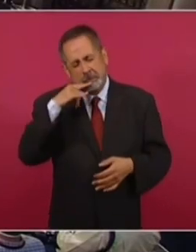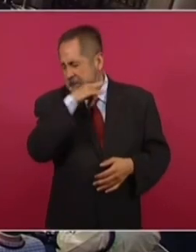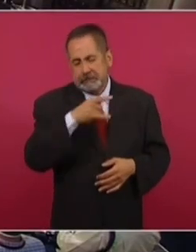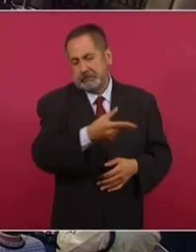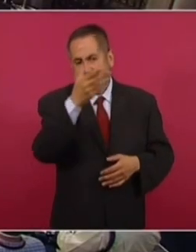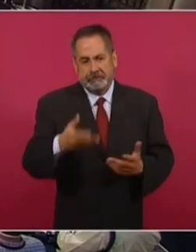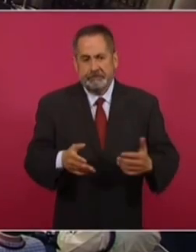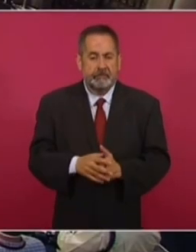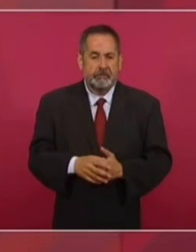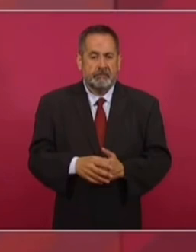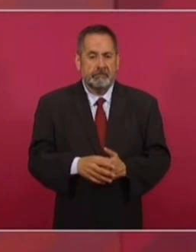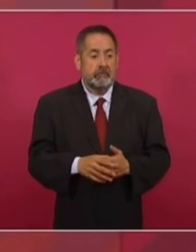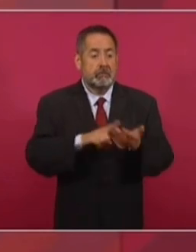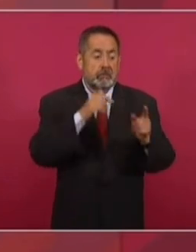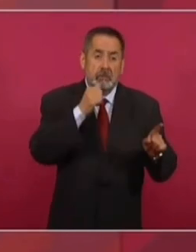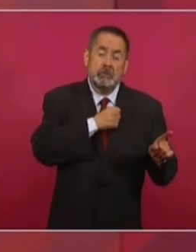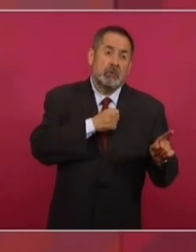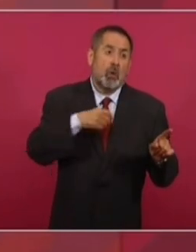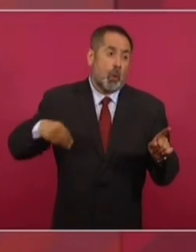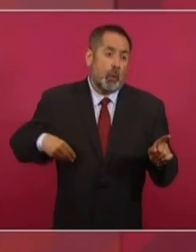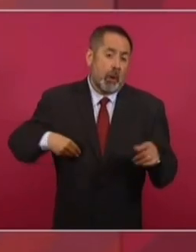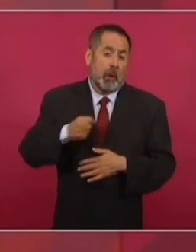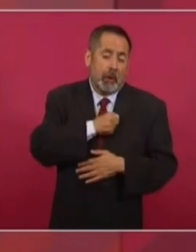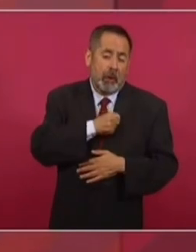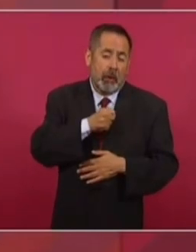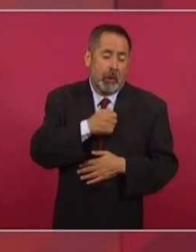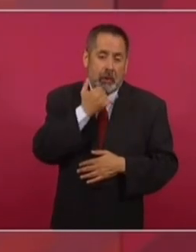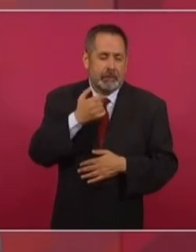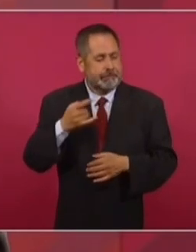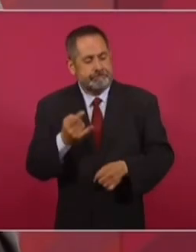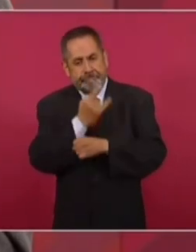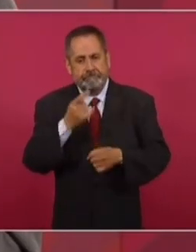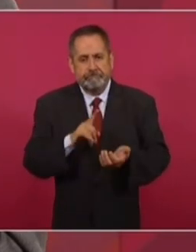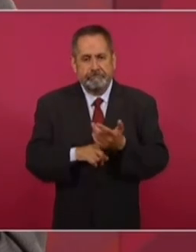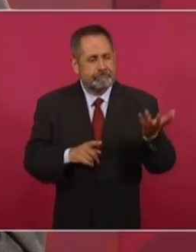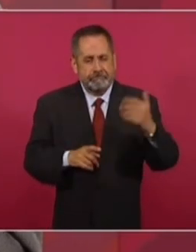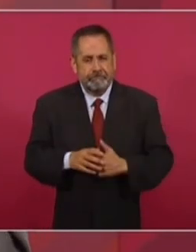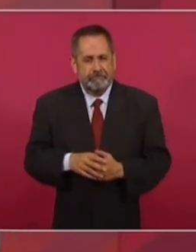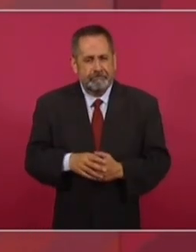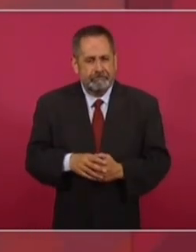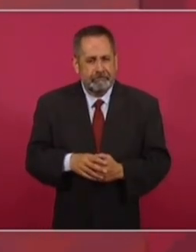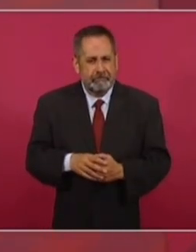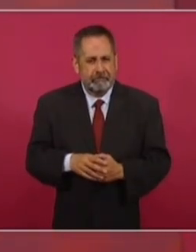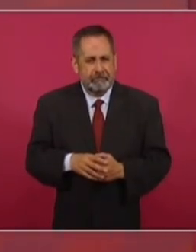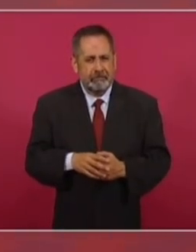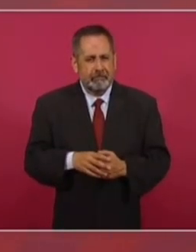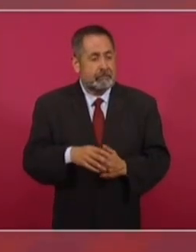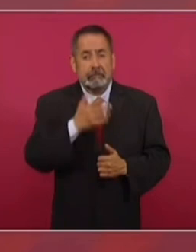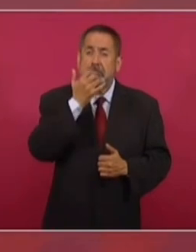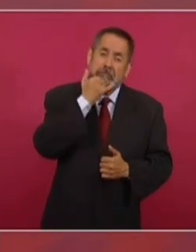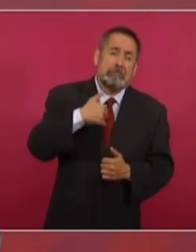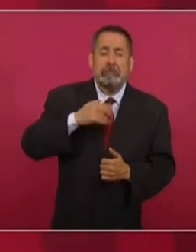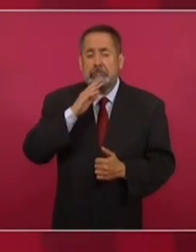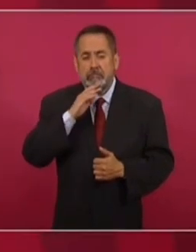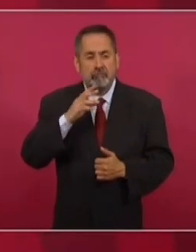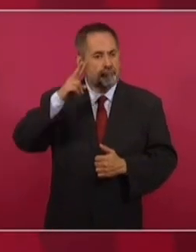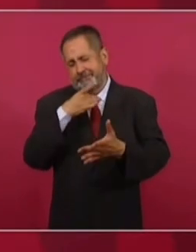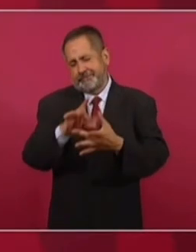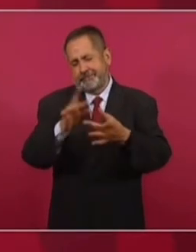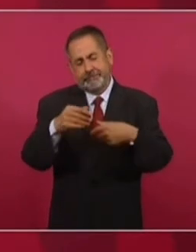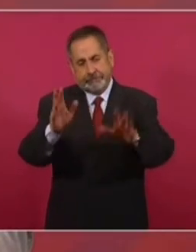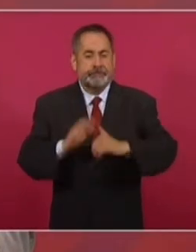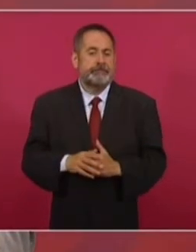Con todo. Porque van ahí, por mi culpa. Por mi grande culpa. A darse golpes de pecho y olvidan los